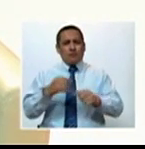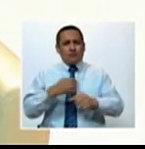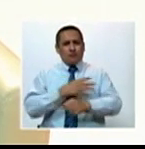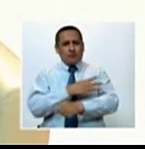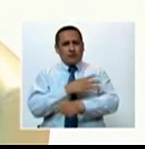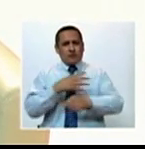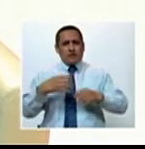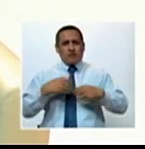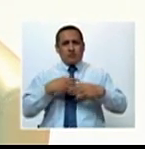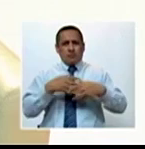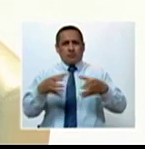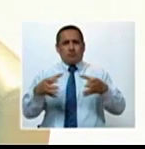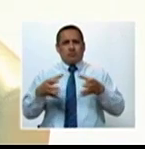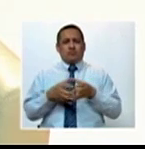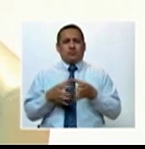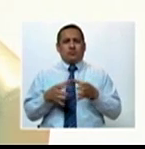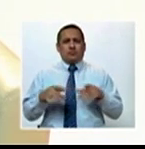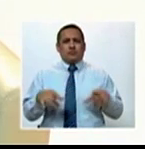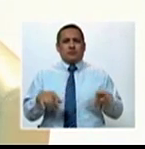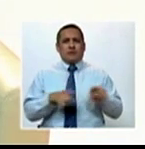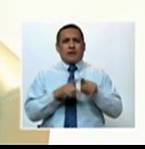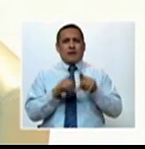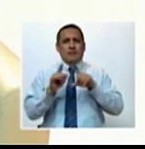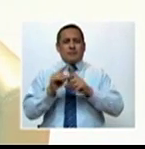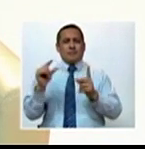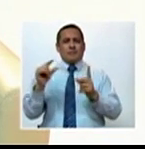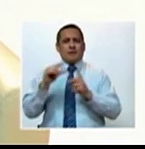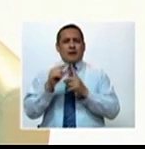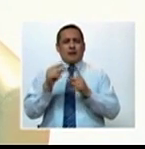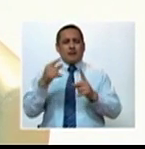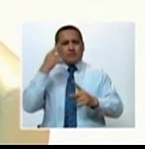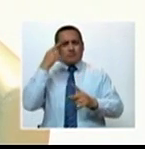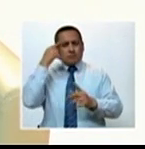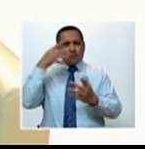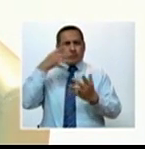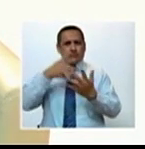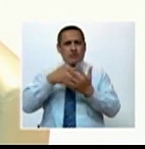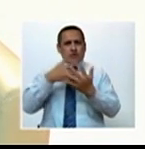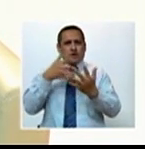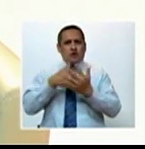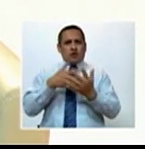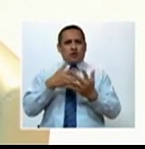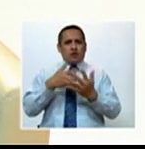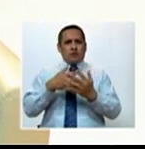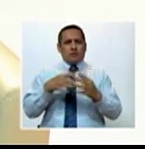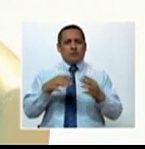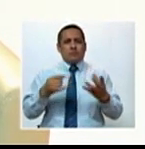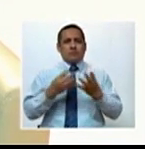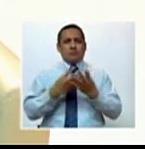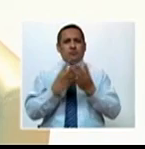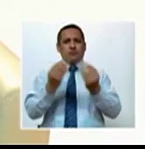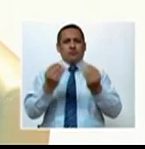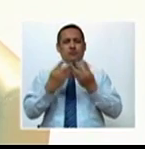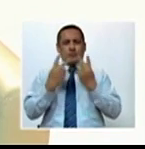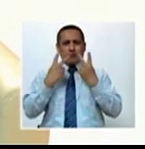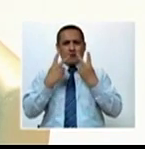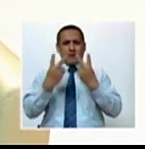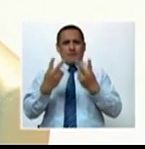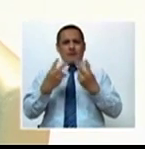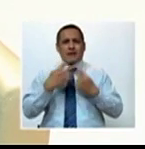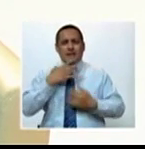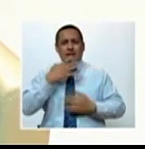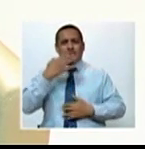fortalecer en el Estado los peritajes psiquiátricos, psicológicos, para